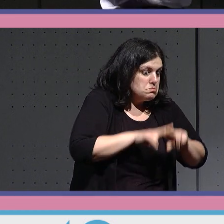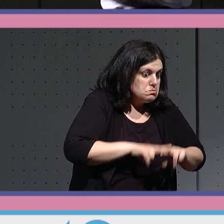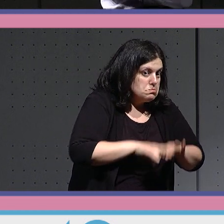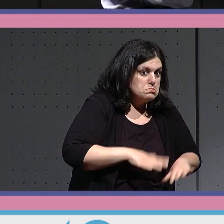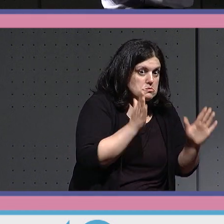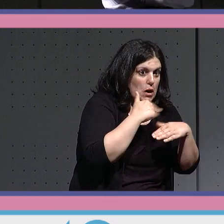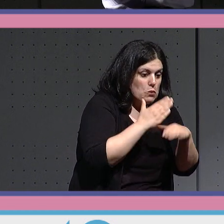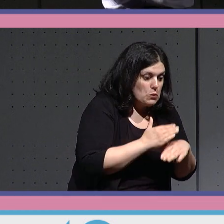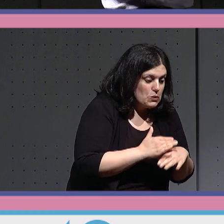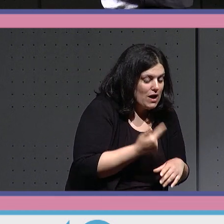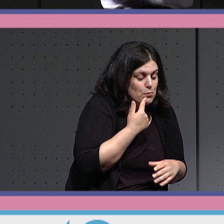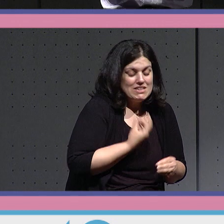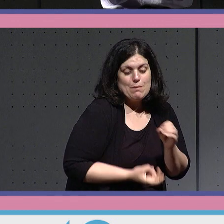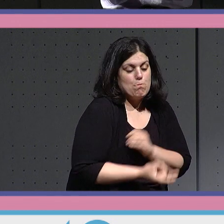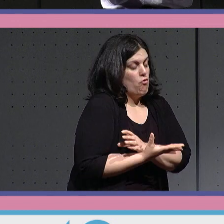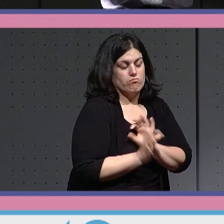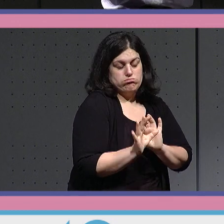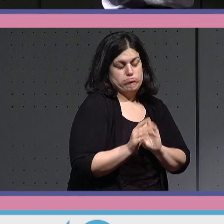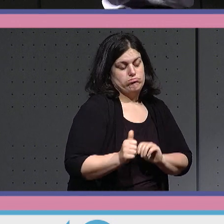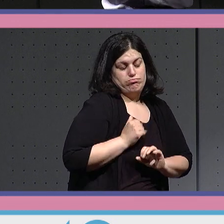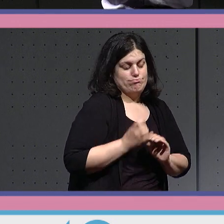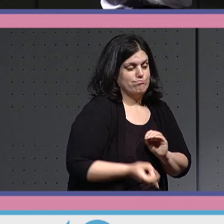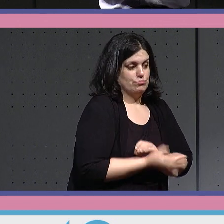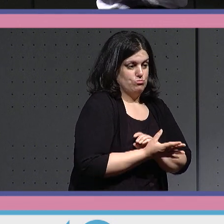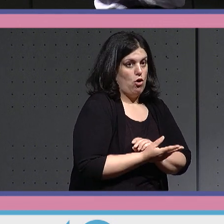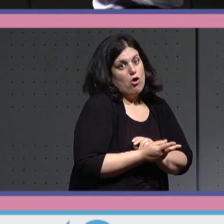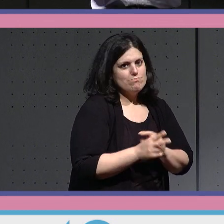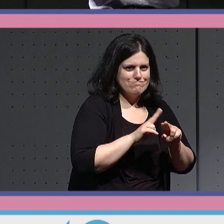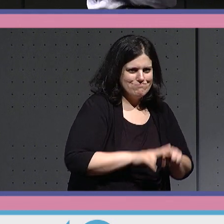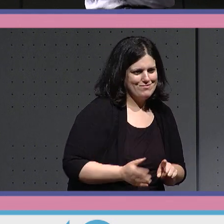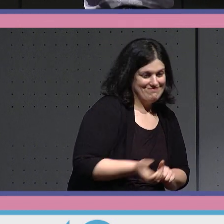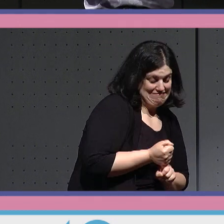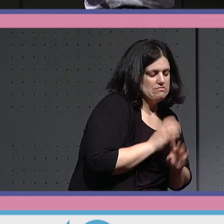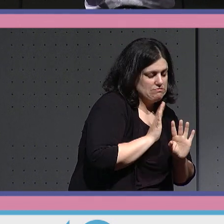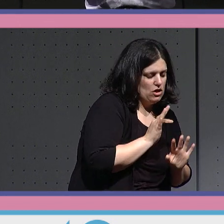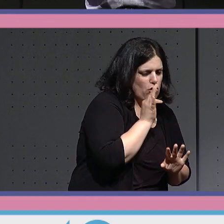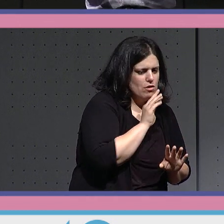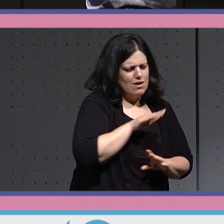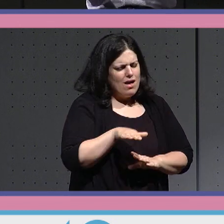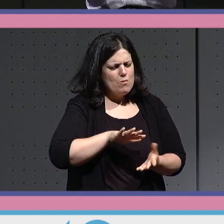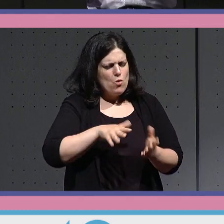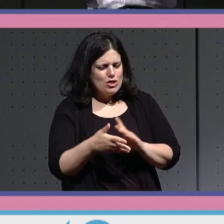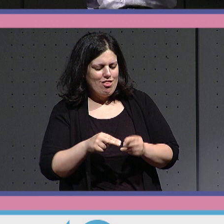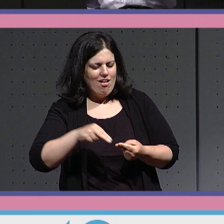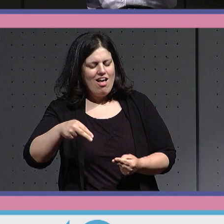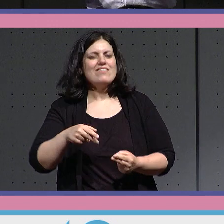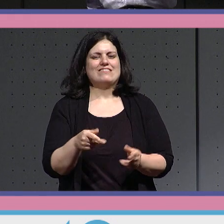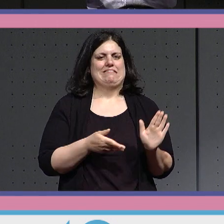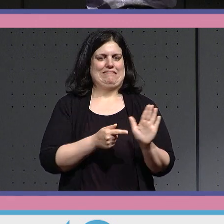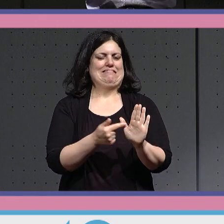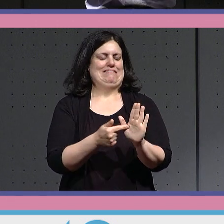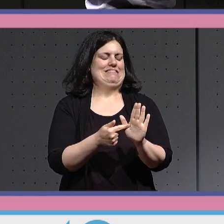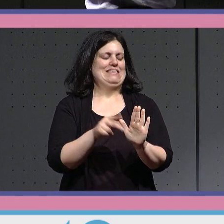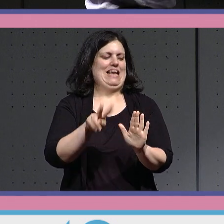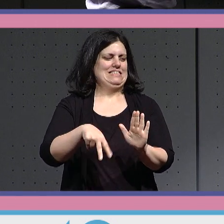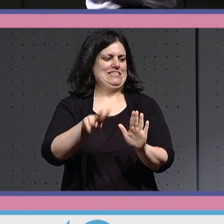bien porque sea variación común o porque no lo encontremos. Bien que digamos, es esta mutación y esto explica el problema,